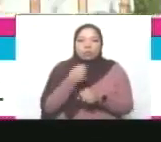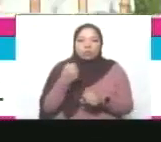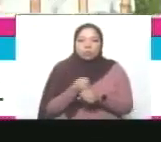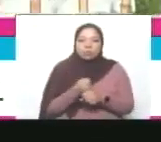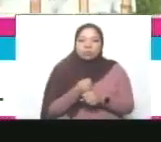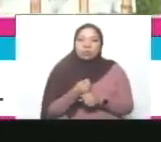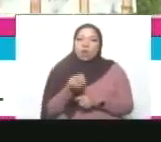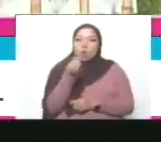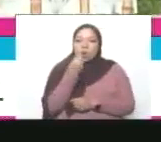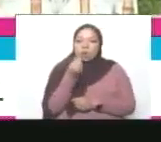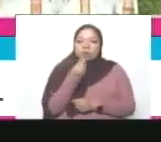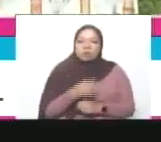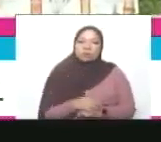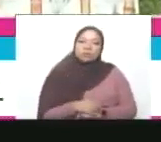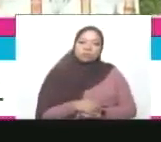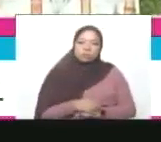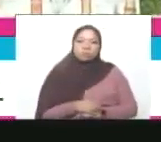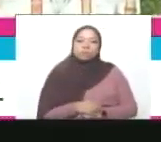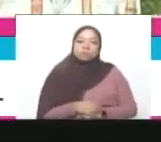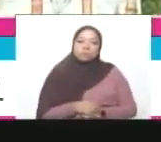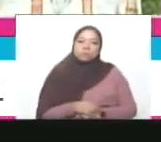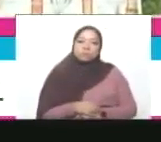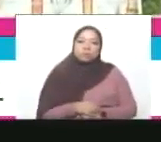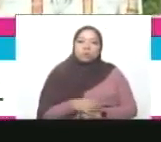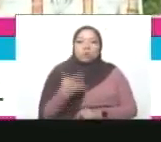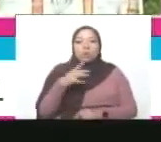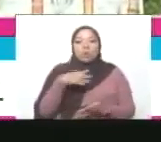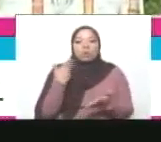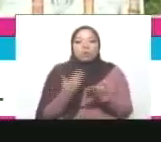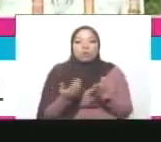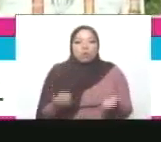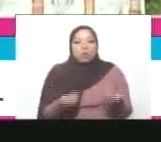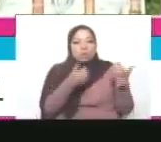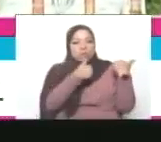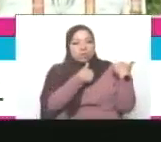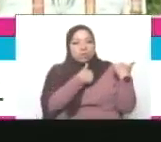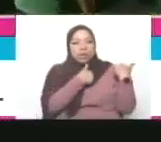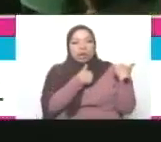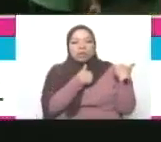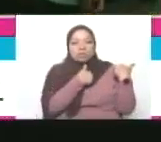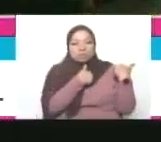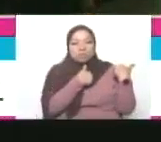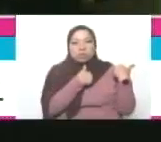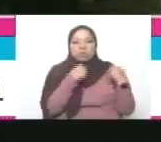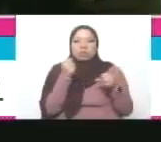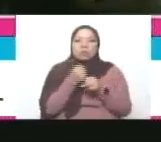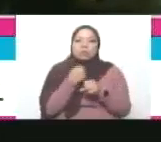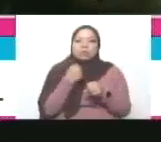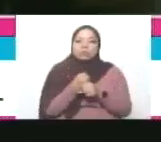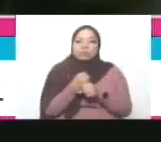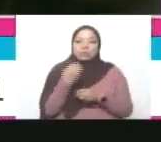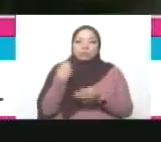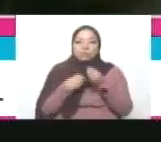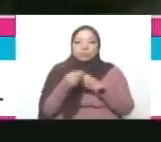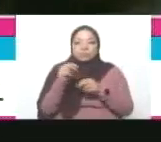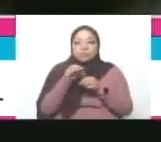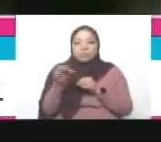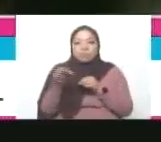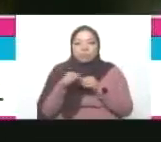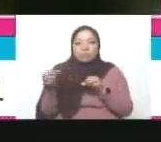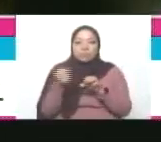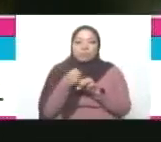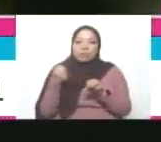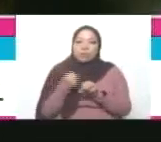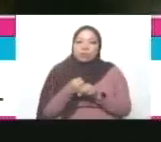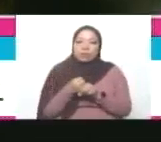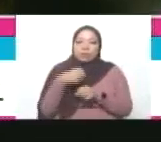tenemos al ingeniero Mahuel, que es el que tiene la responsabilidad de ser el presidente de los aguacateros del municipio Aristides